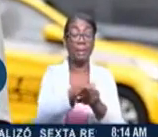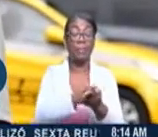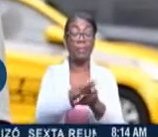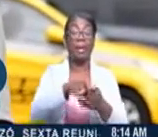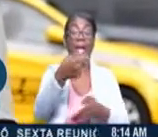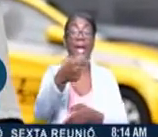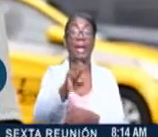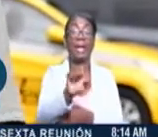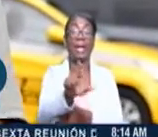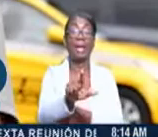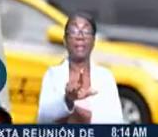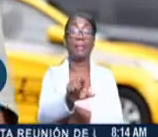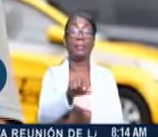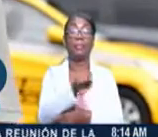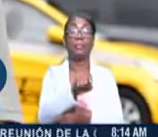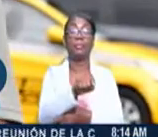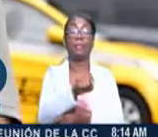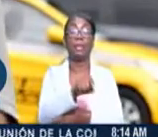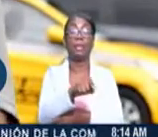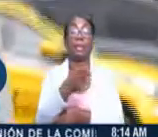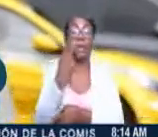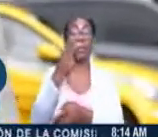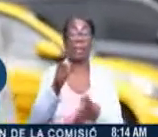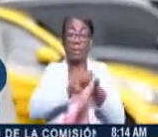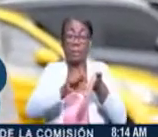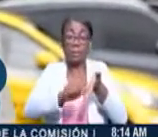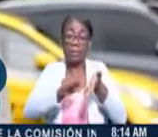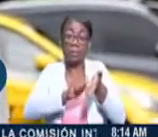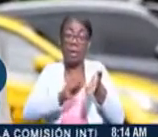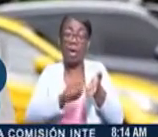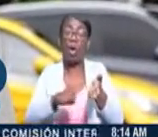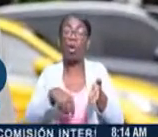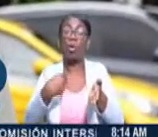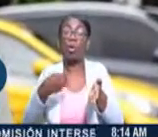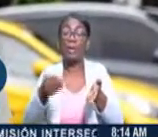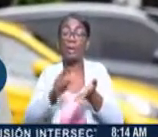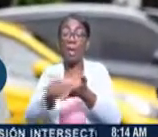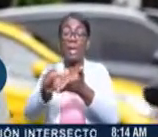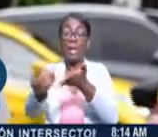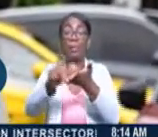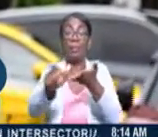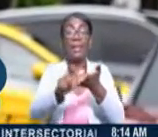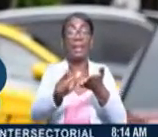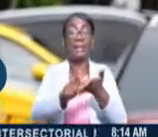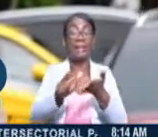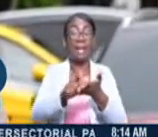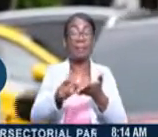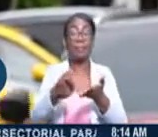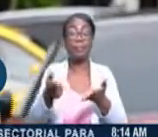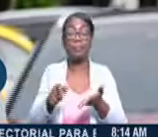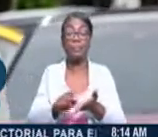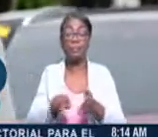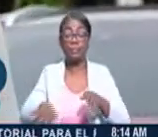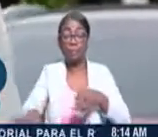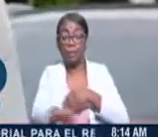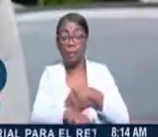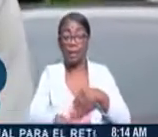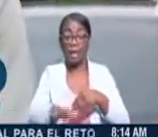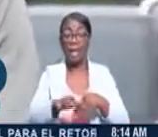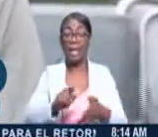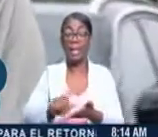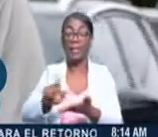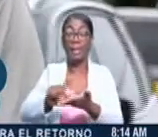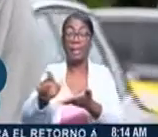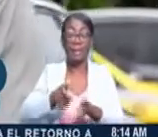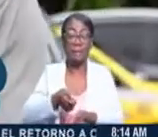Y aparte de eso, tener bitácora de cuando hacen las limpiezas, las desinfecciones de la superficie, para que la gente no entre